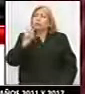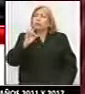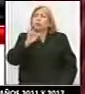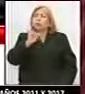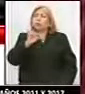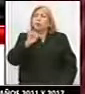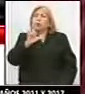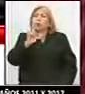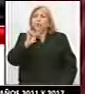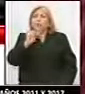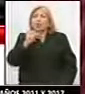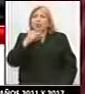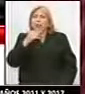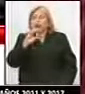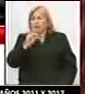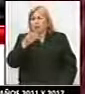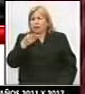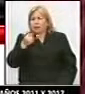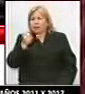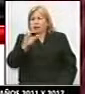Ramos?